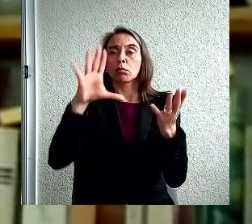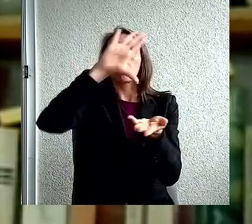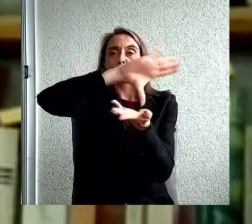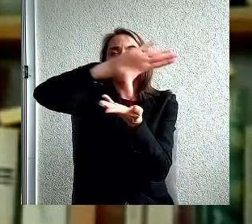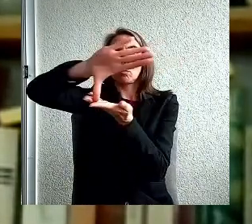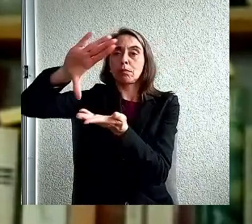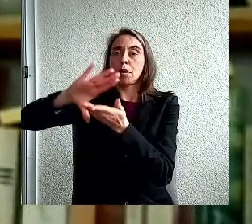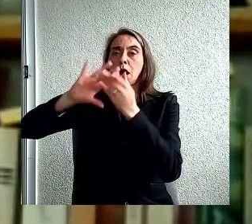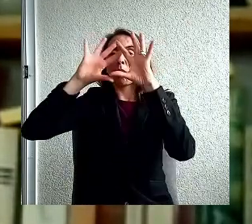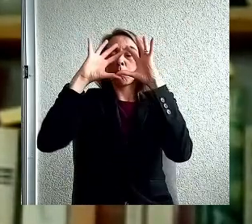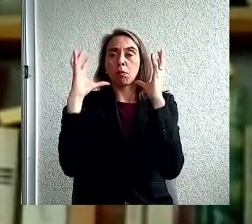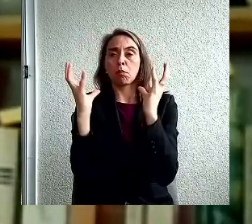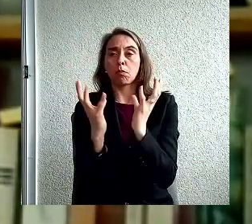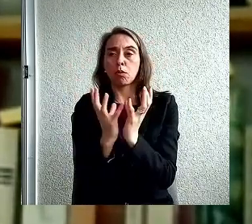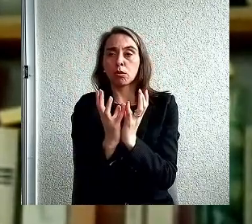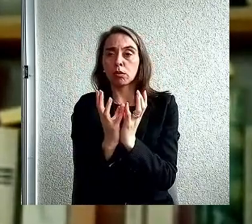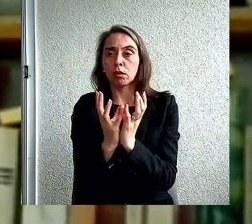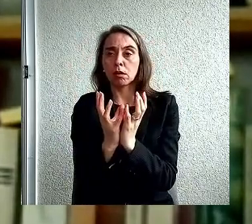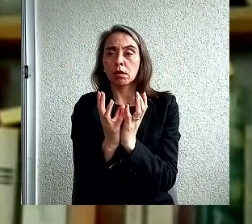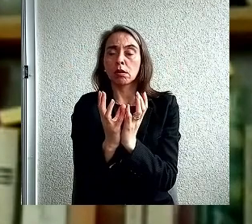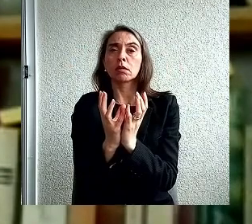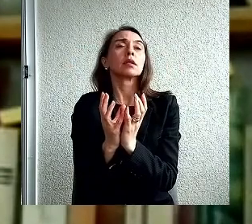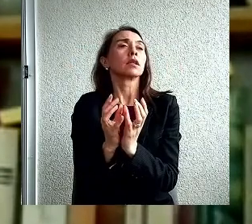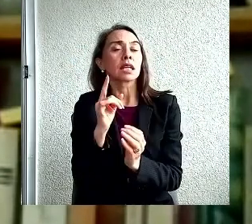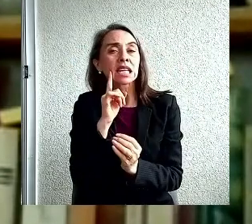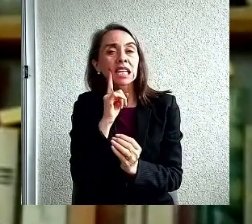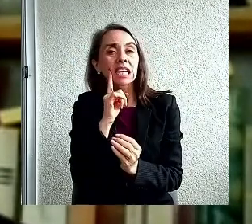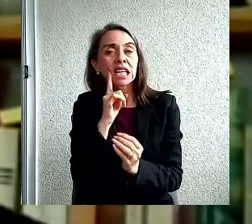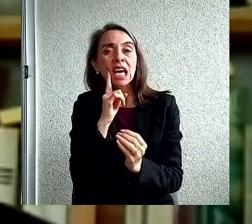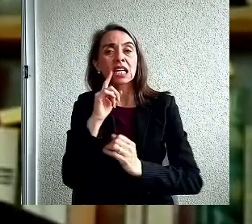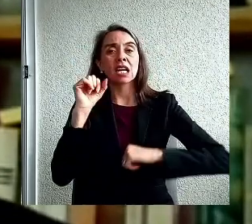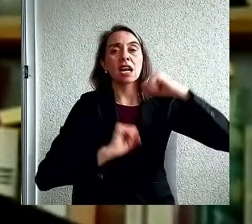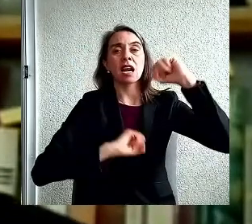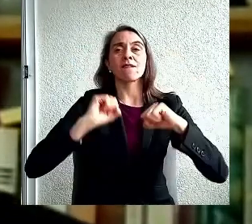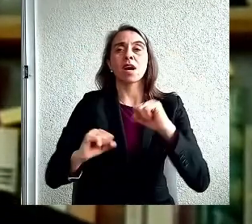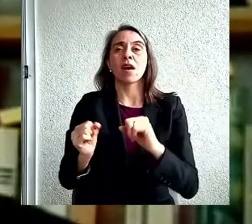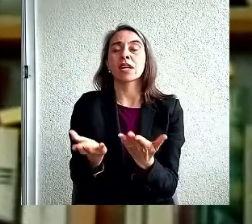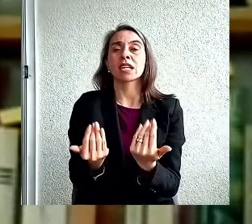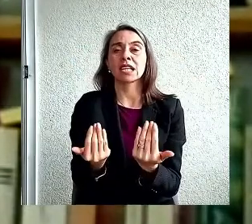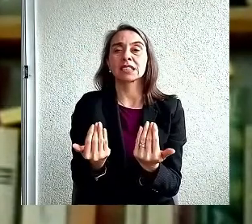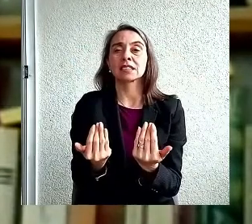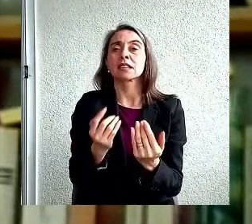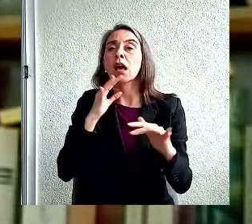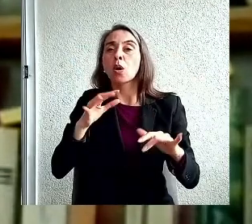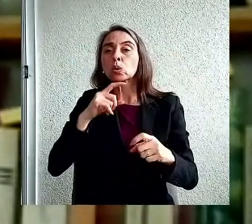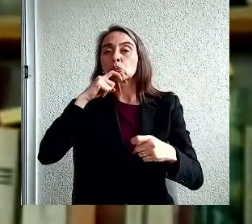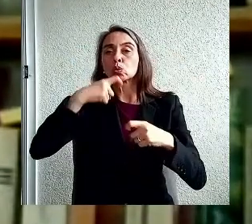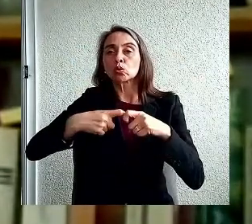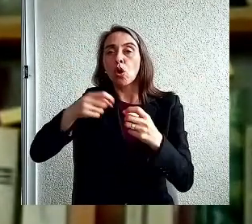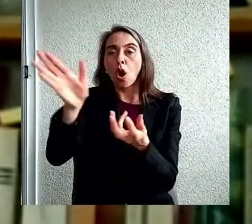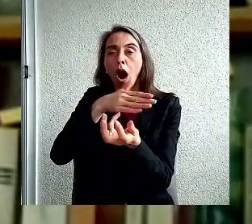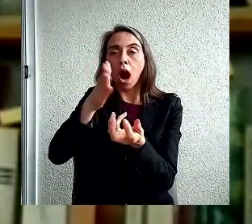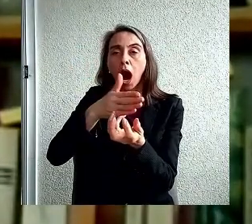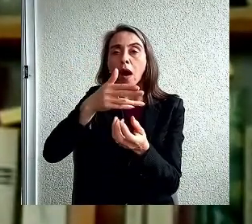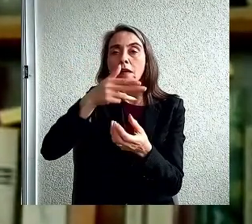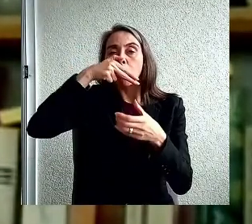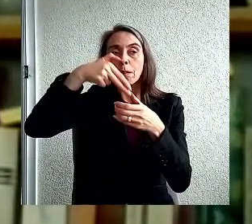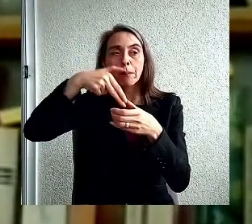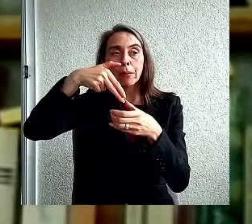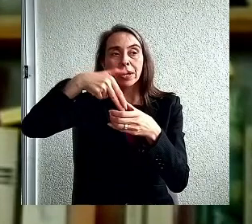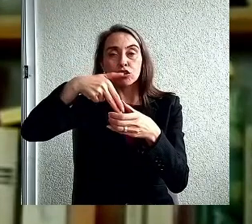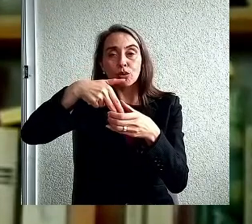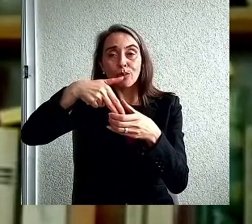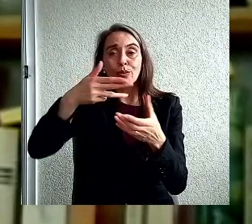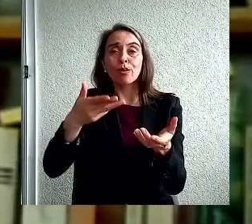fósiles. Esta gente tiene estos que demoran que los países, por tanto, hagan